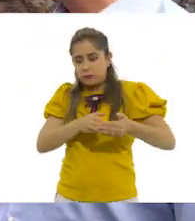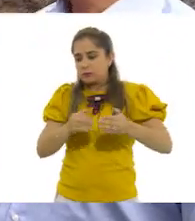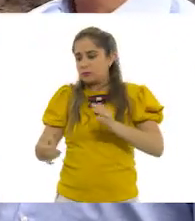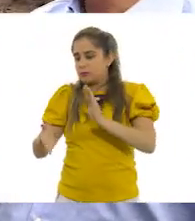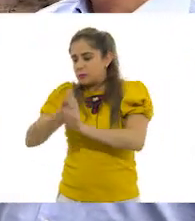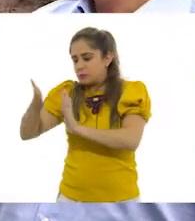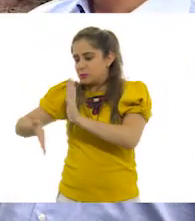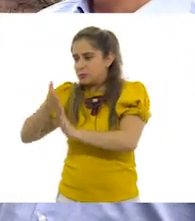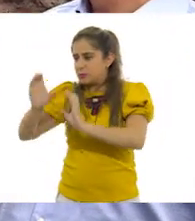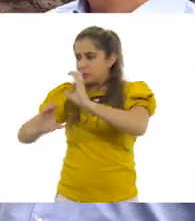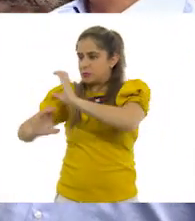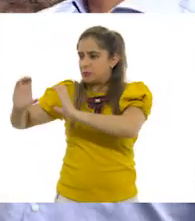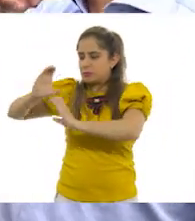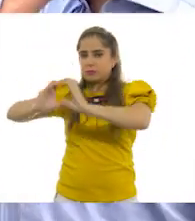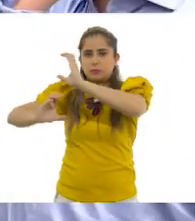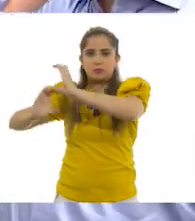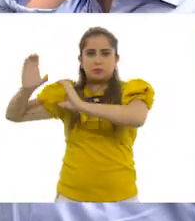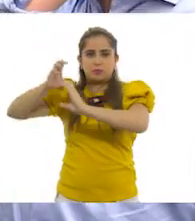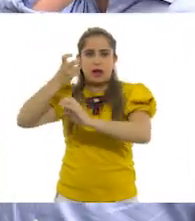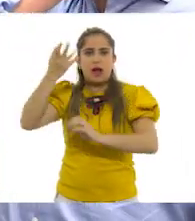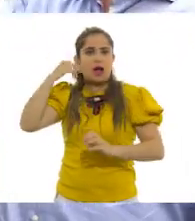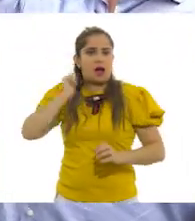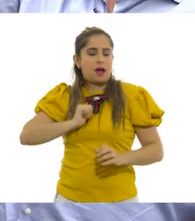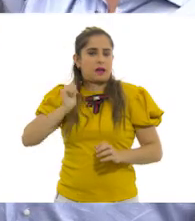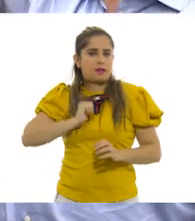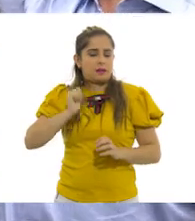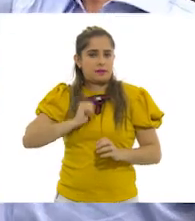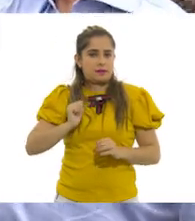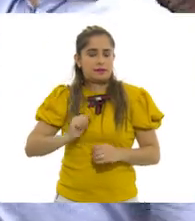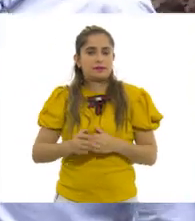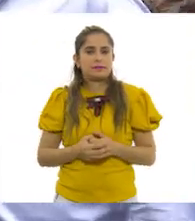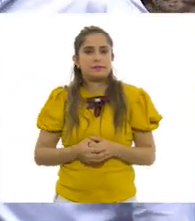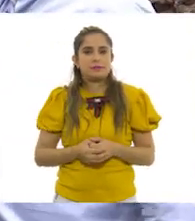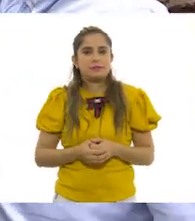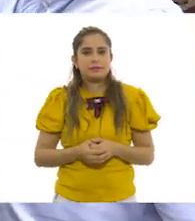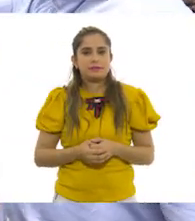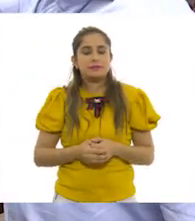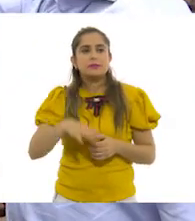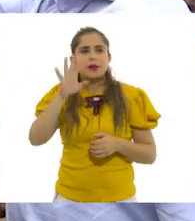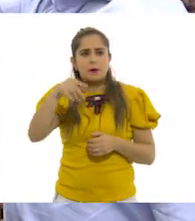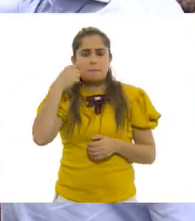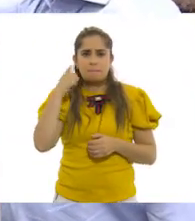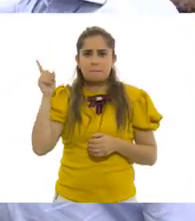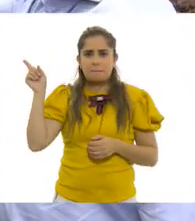valle, ¿no? A ver, sí. A ver, y aquí esta parte